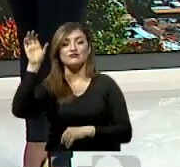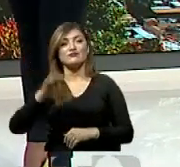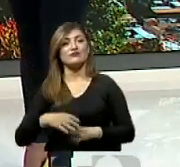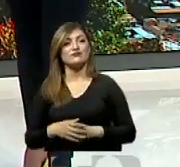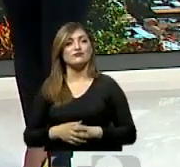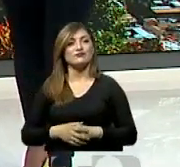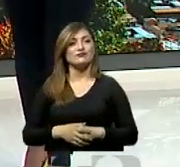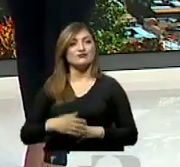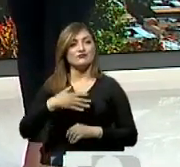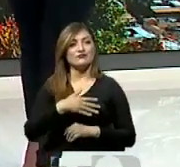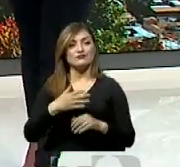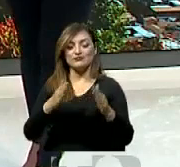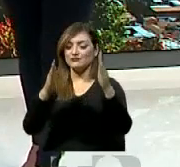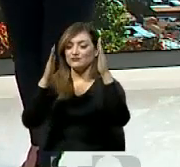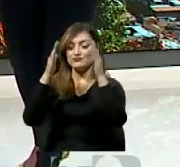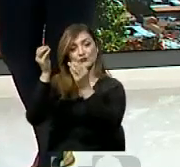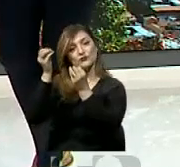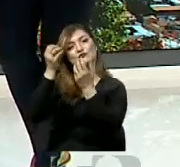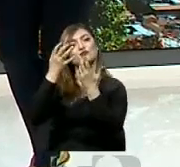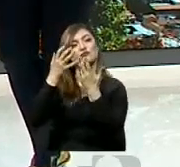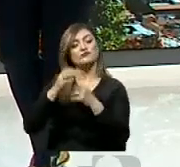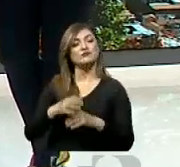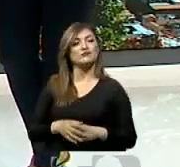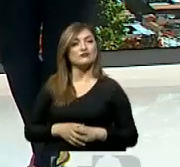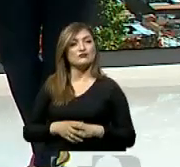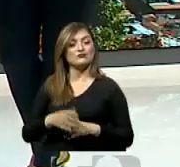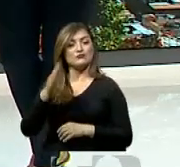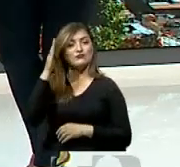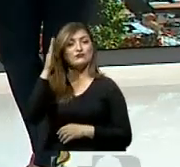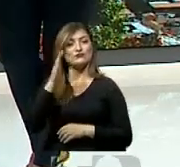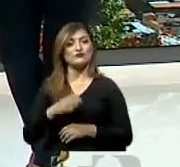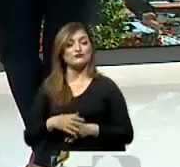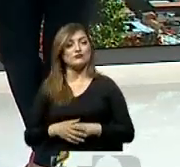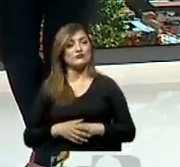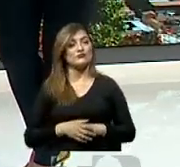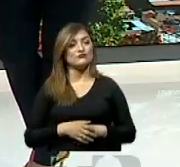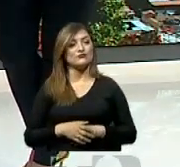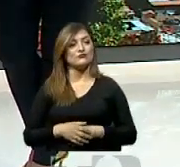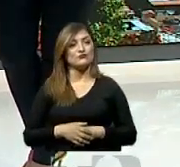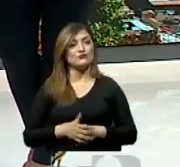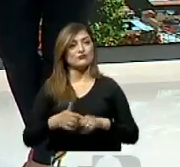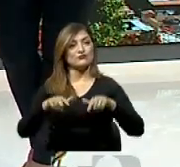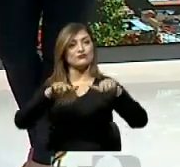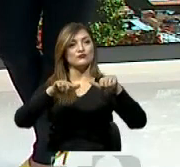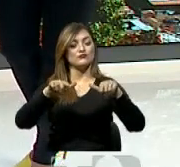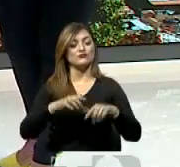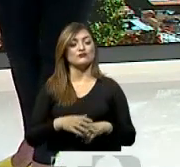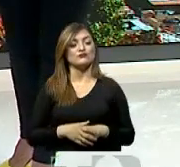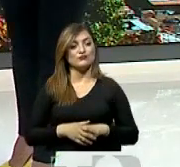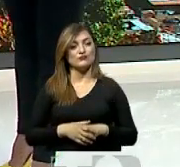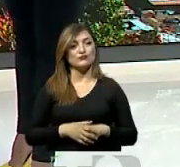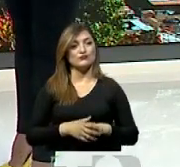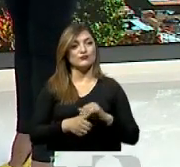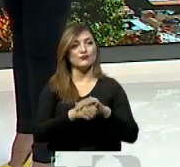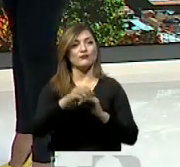que por favor también tome en cuenta esta información en la ciudad de Tulcán. Nos vamos a otro punto del país. ¿Qué pasa